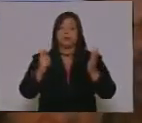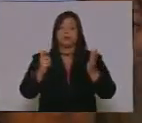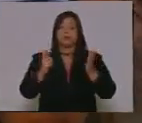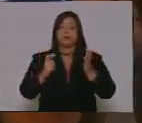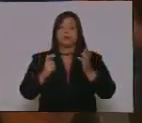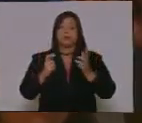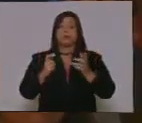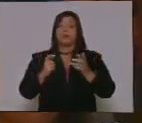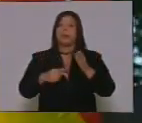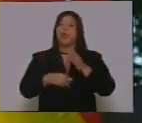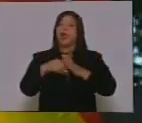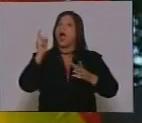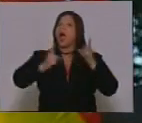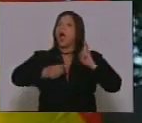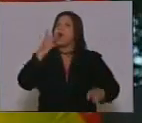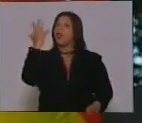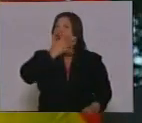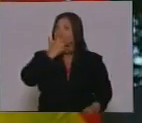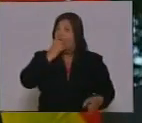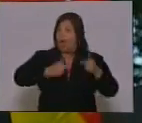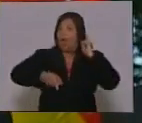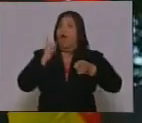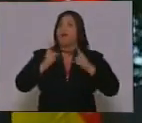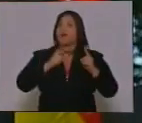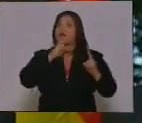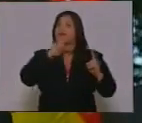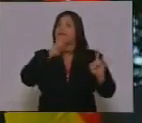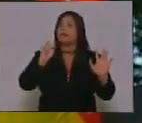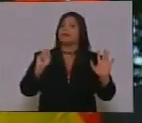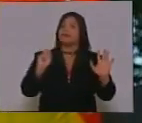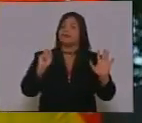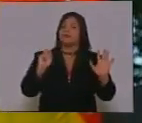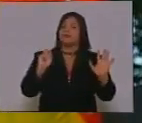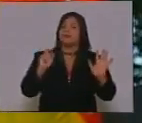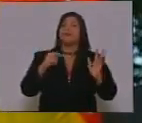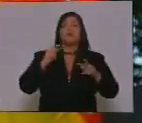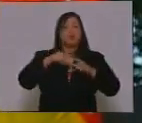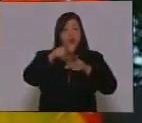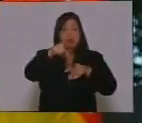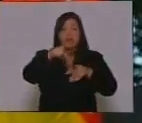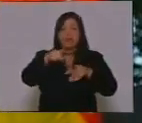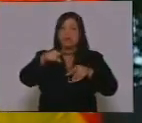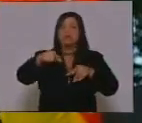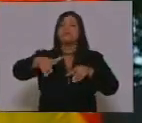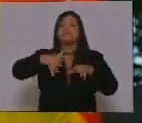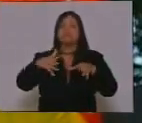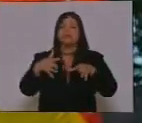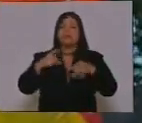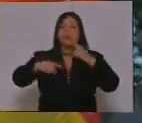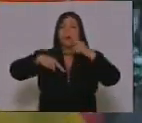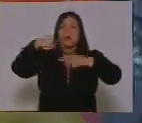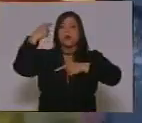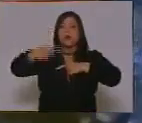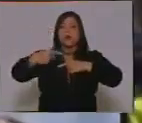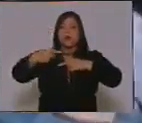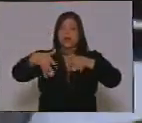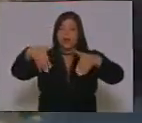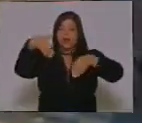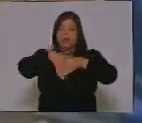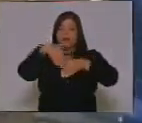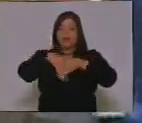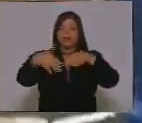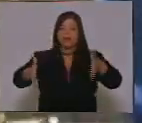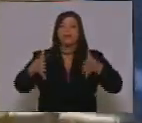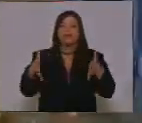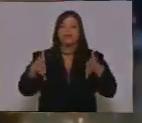de que tuvimos duda de que esa posibilidad fuese cierta, ustedes no nos fallaron. Al siguiente día de ser electo,